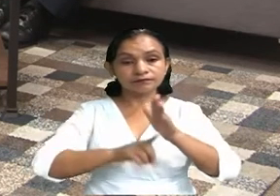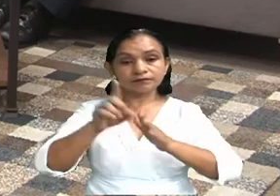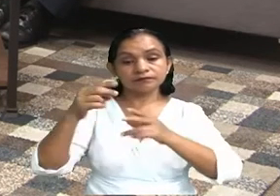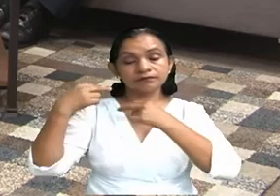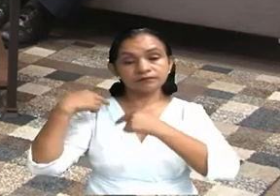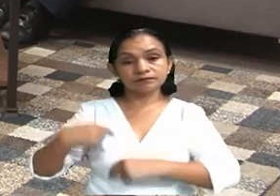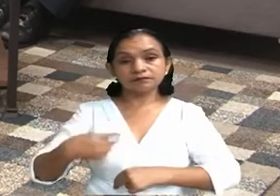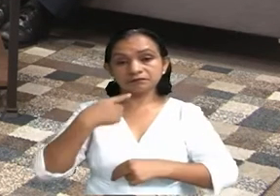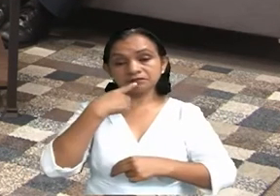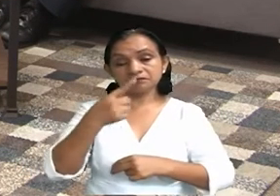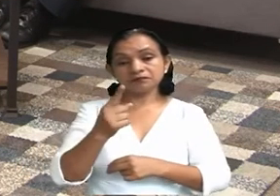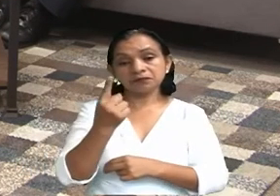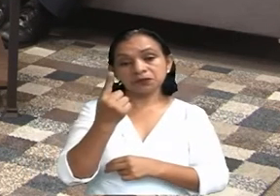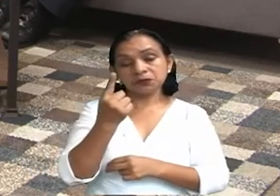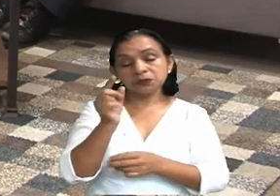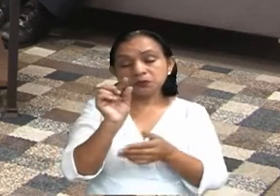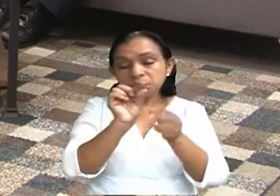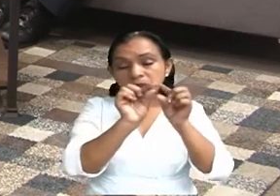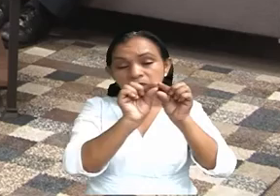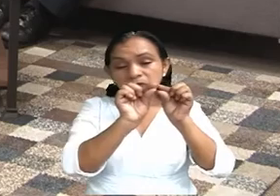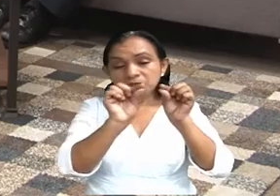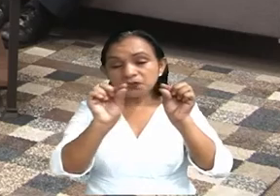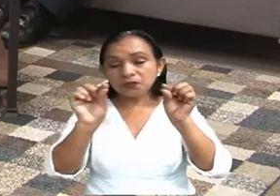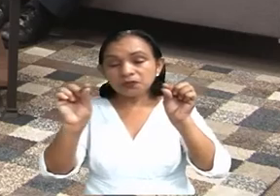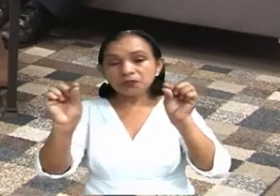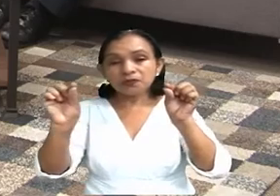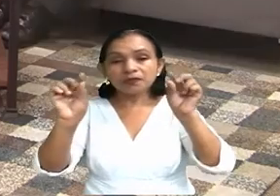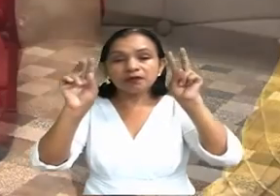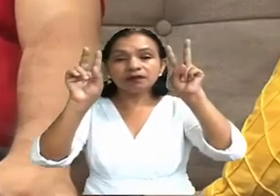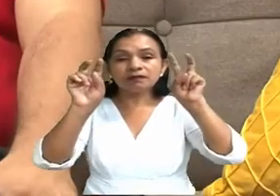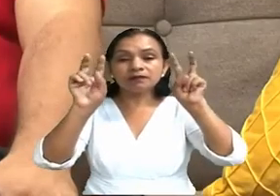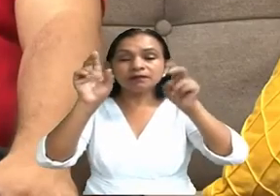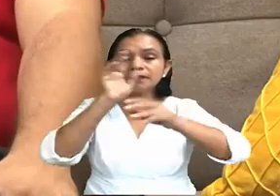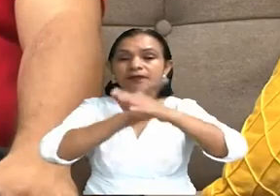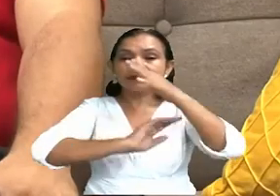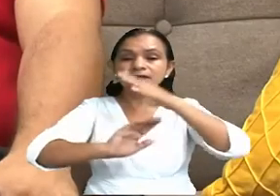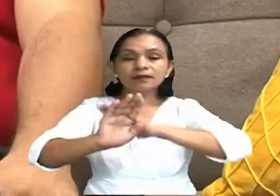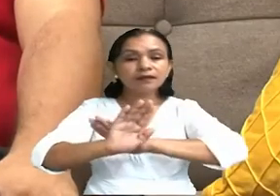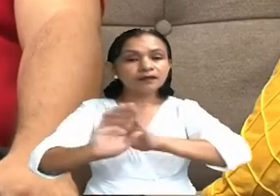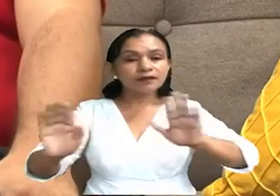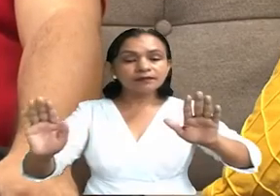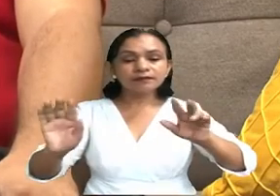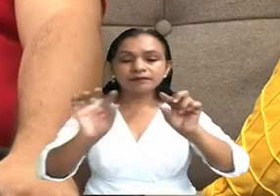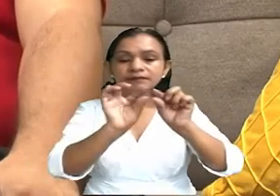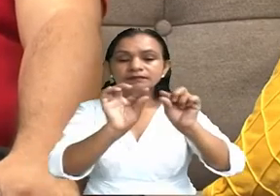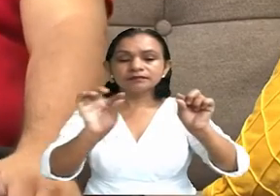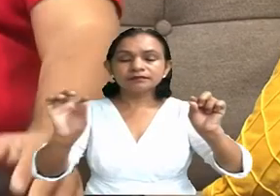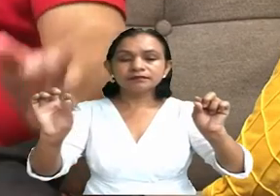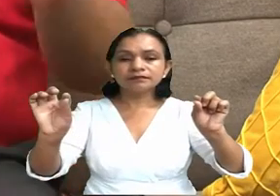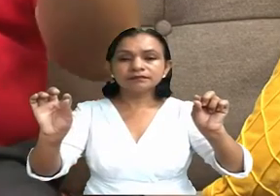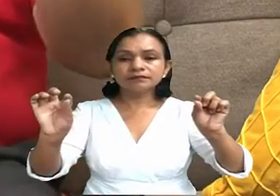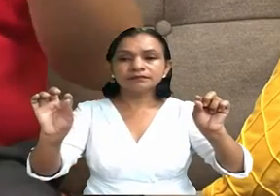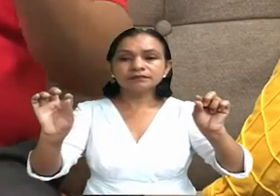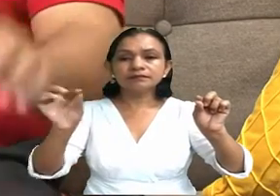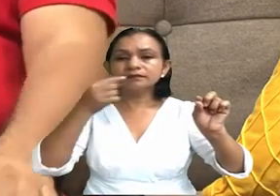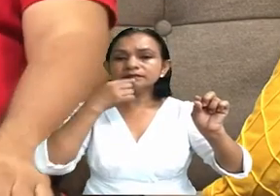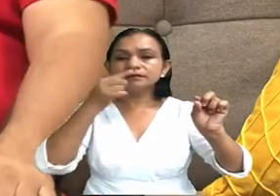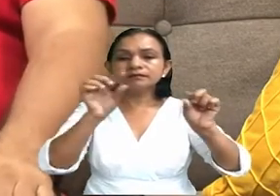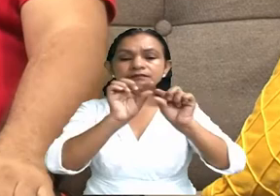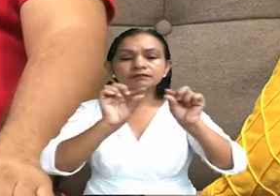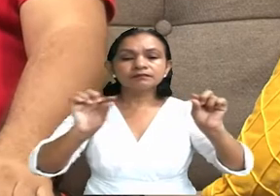decía una línea únicamente referente a la discapacidad. ¿Y cuál era? Olímpicamente